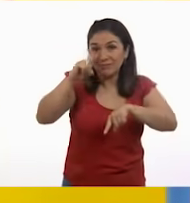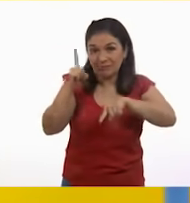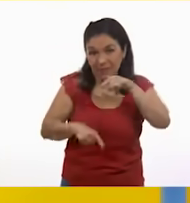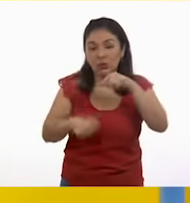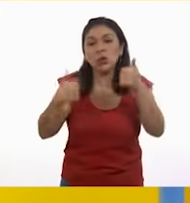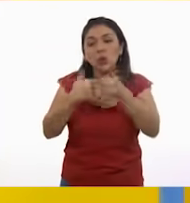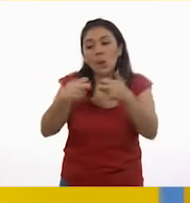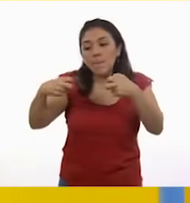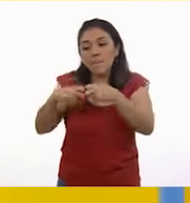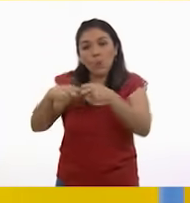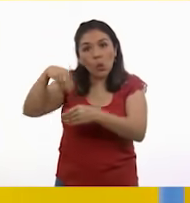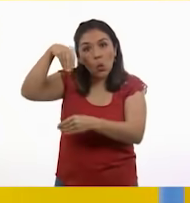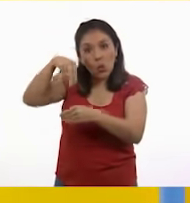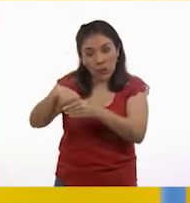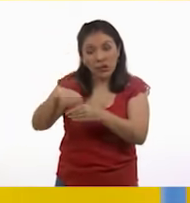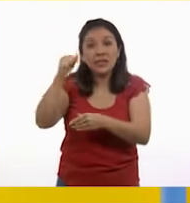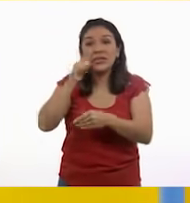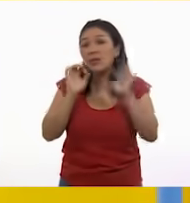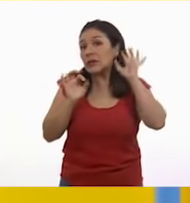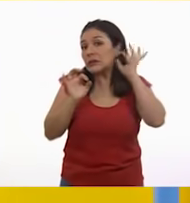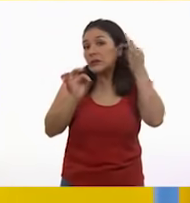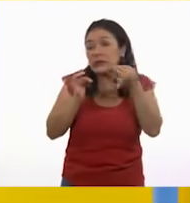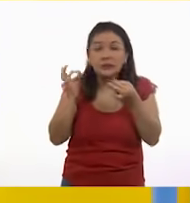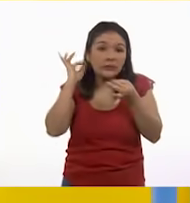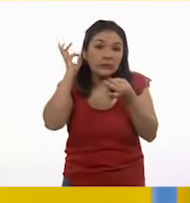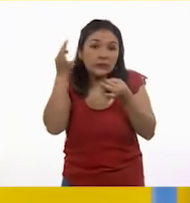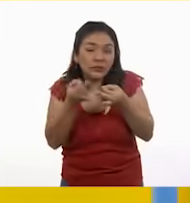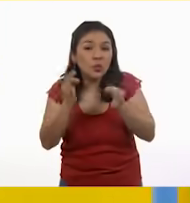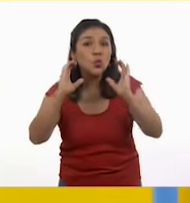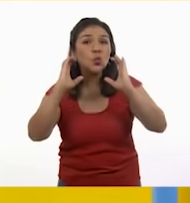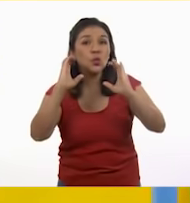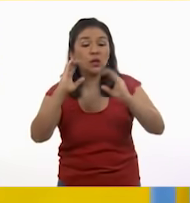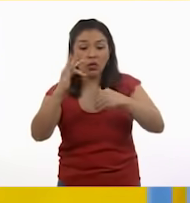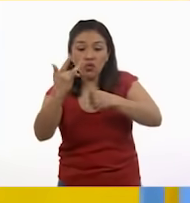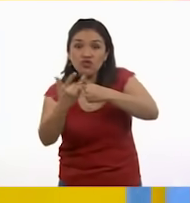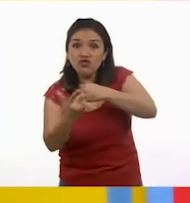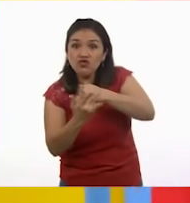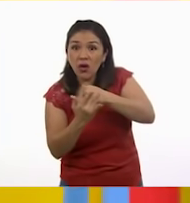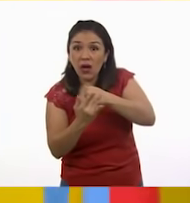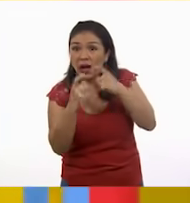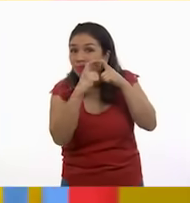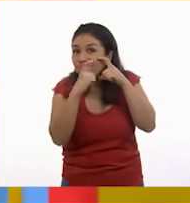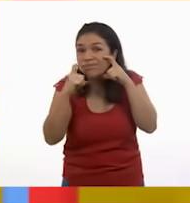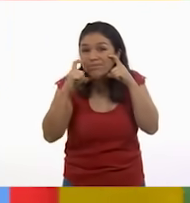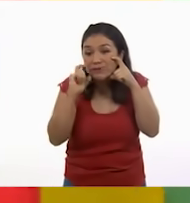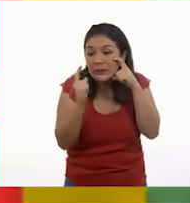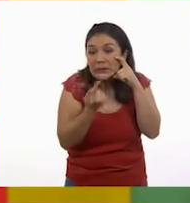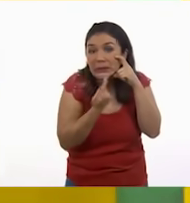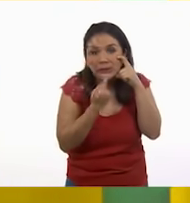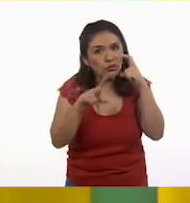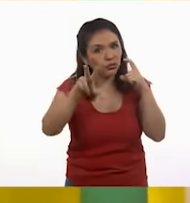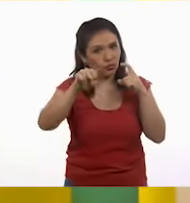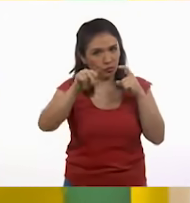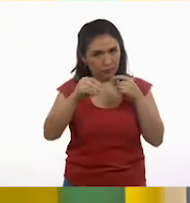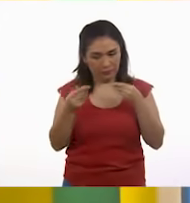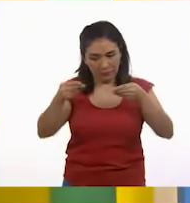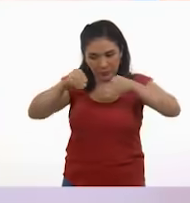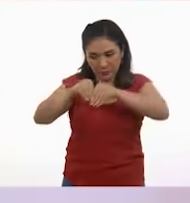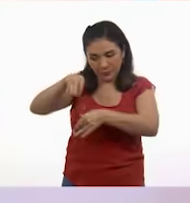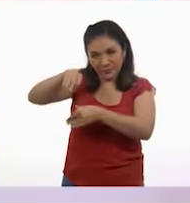en una bolsita tomándolo de las agarraderas y cuidando de no tocar la parte externa